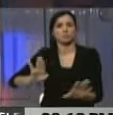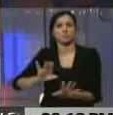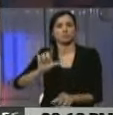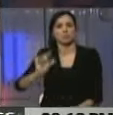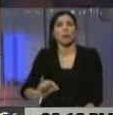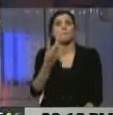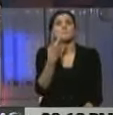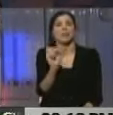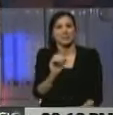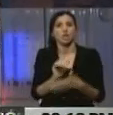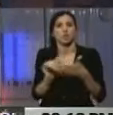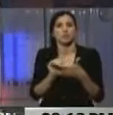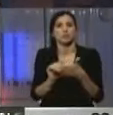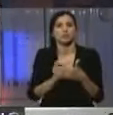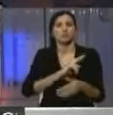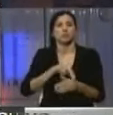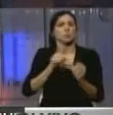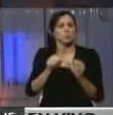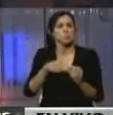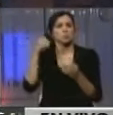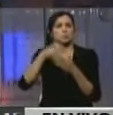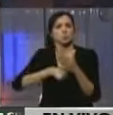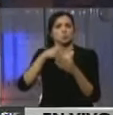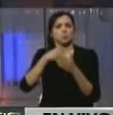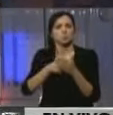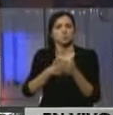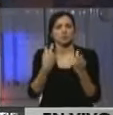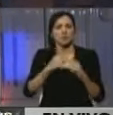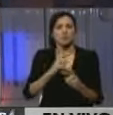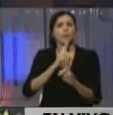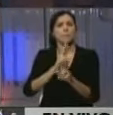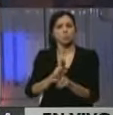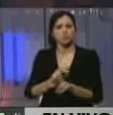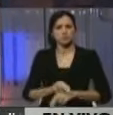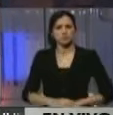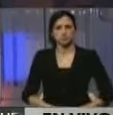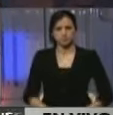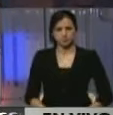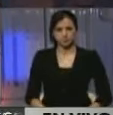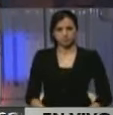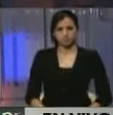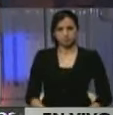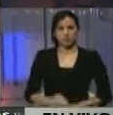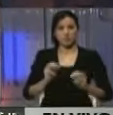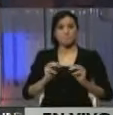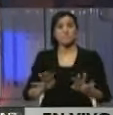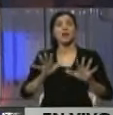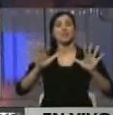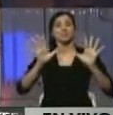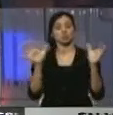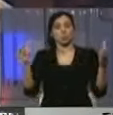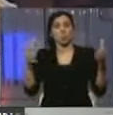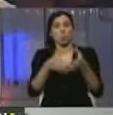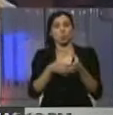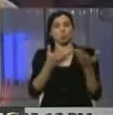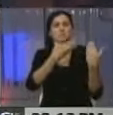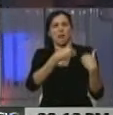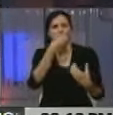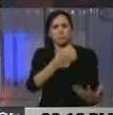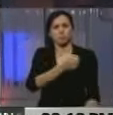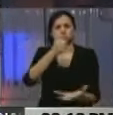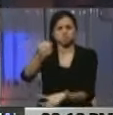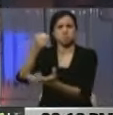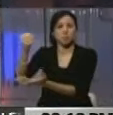bueno, hemos ido combatiendo, creando respuestas. Los maravillosos comités locales de abastecimiento y producción, los